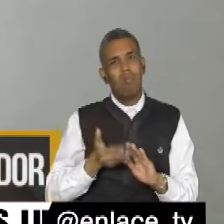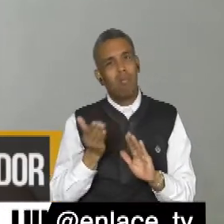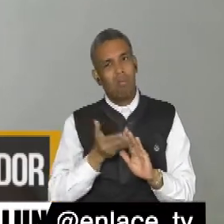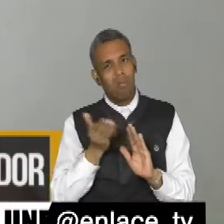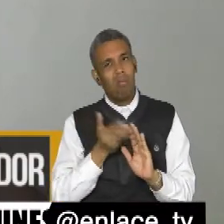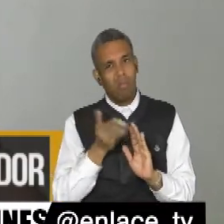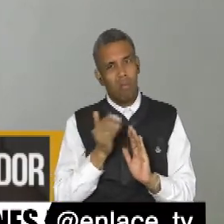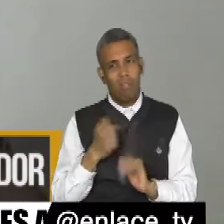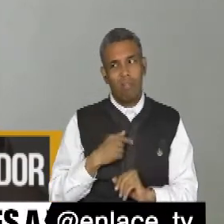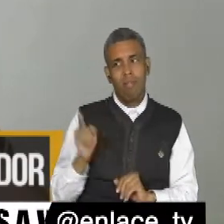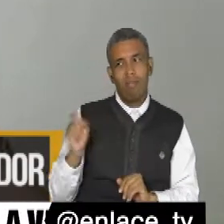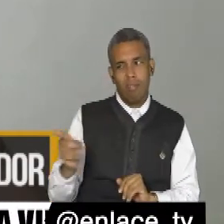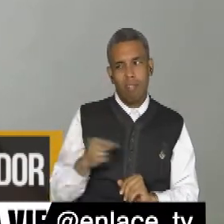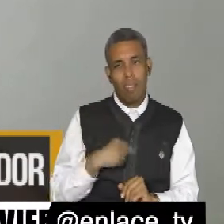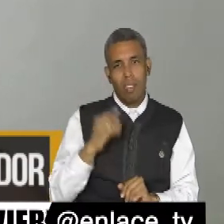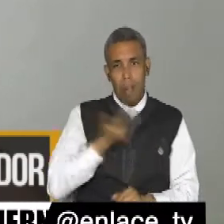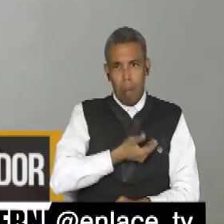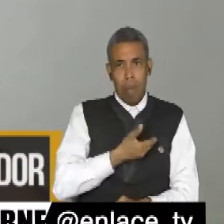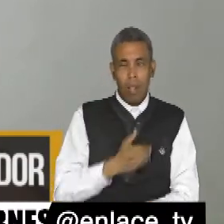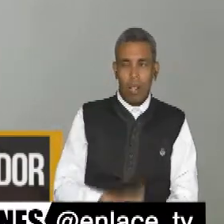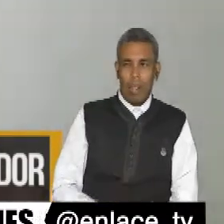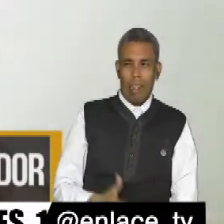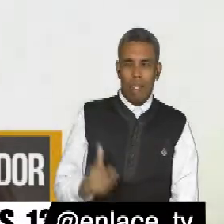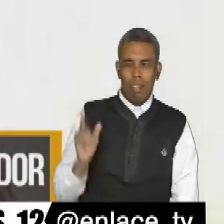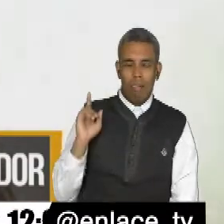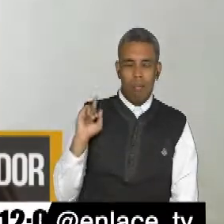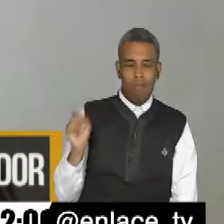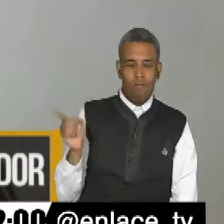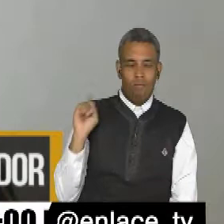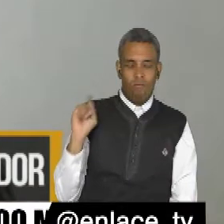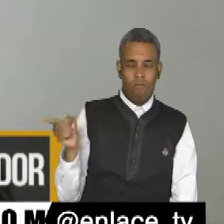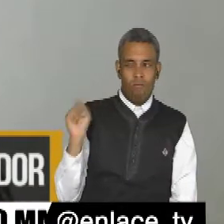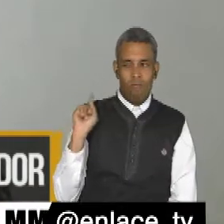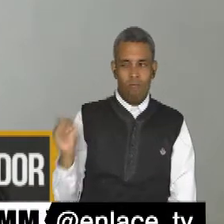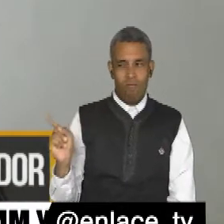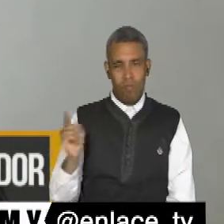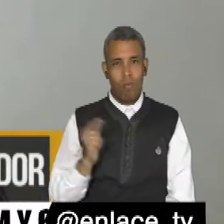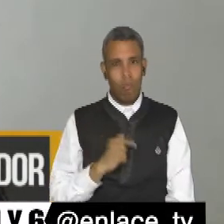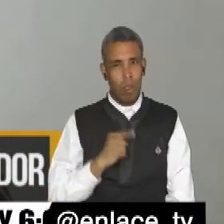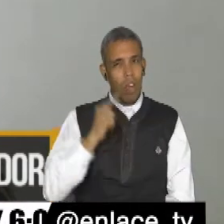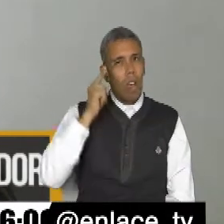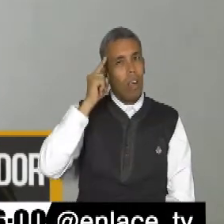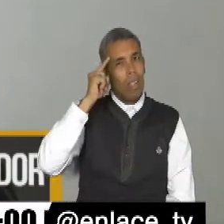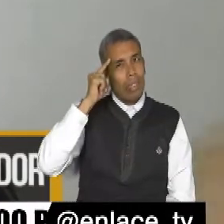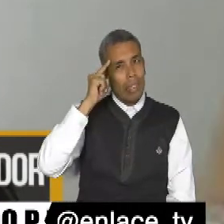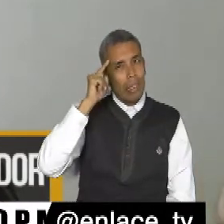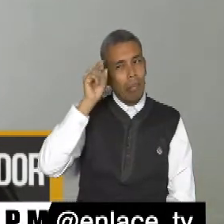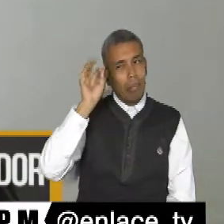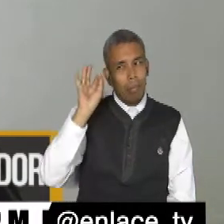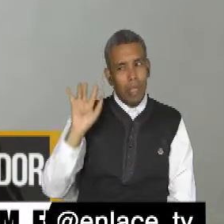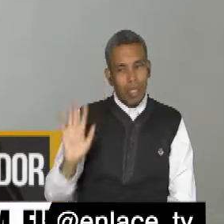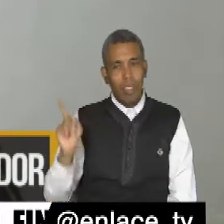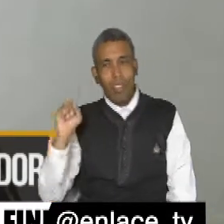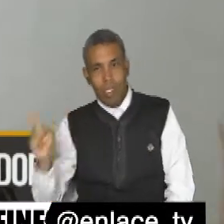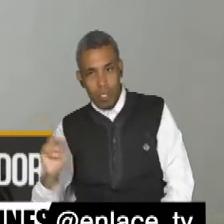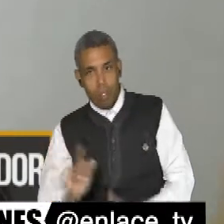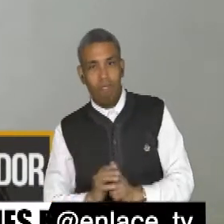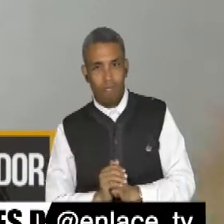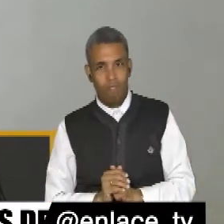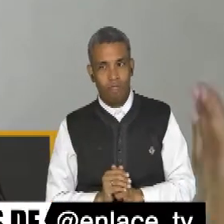persona fue quien cometió este acto sexual abusivo. Caso que se generó el día de ayer, una captura de una